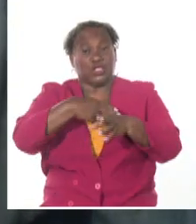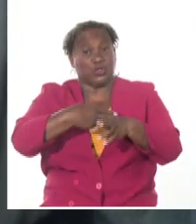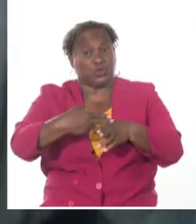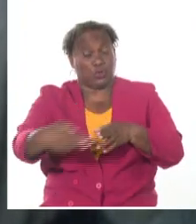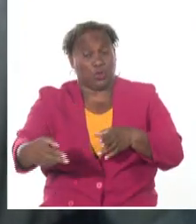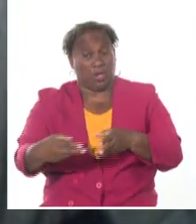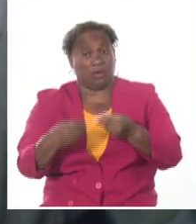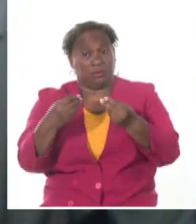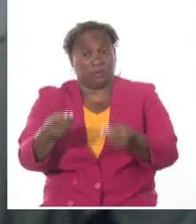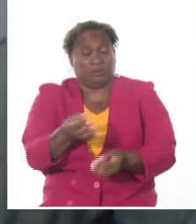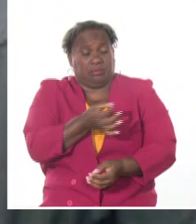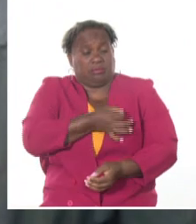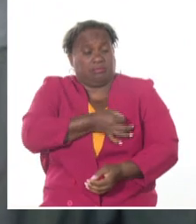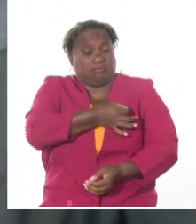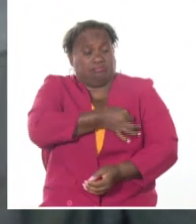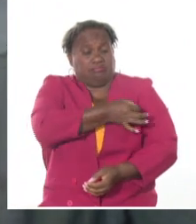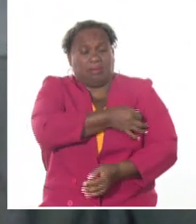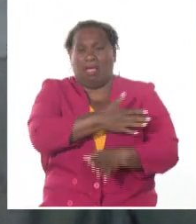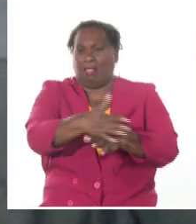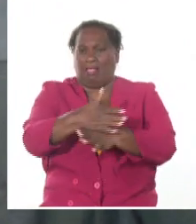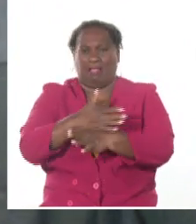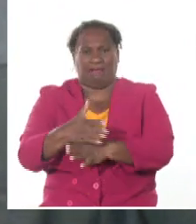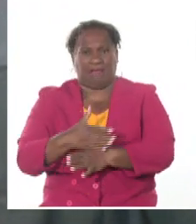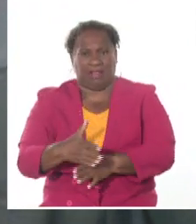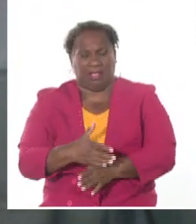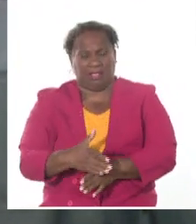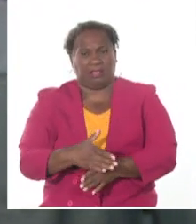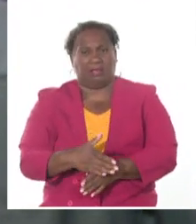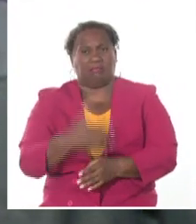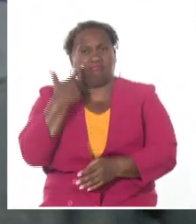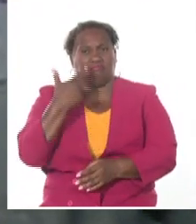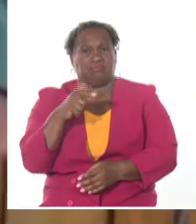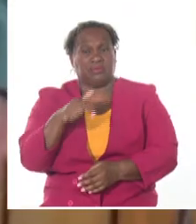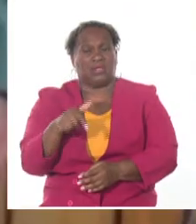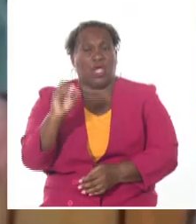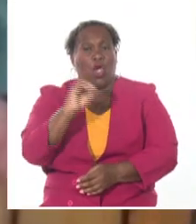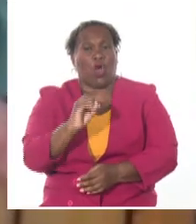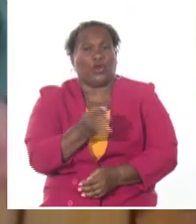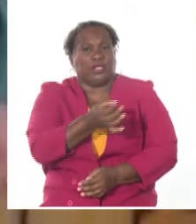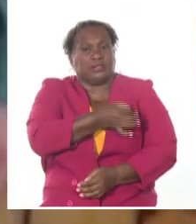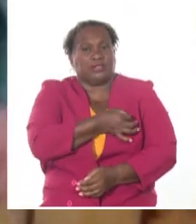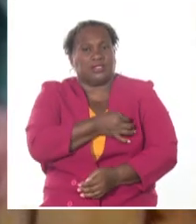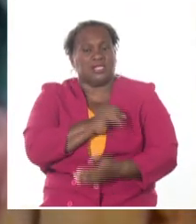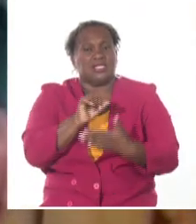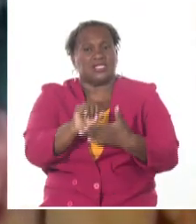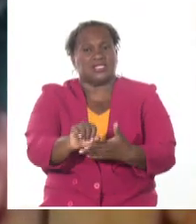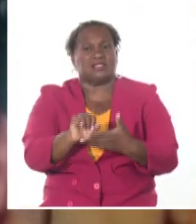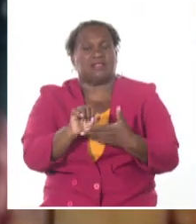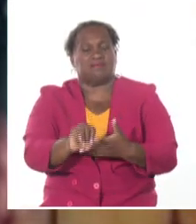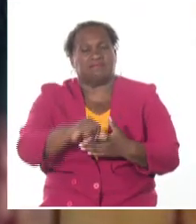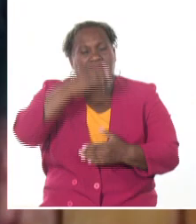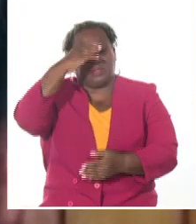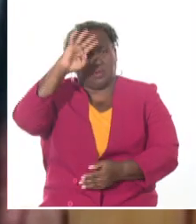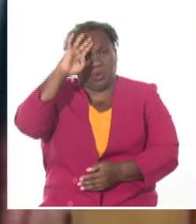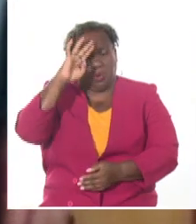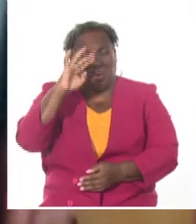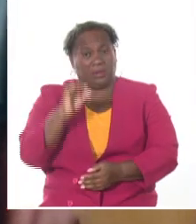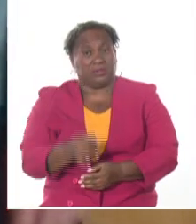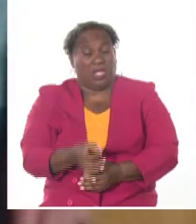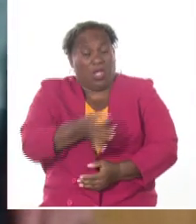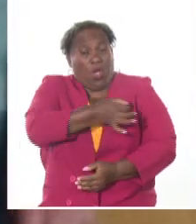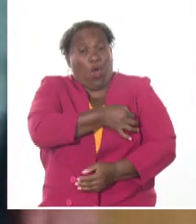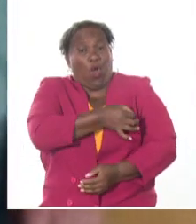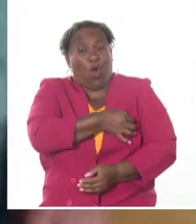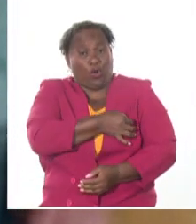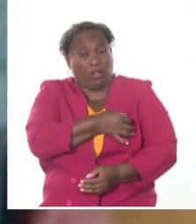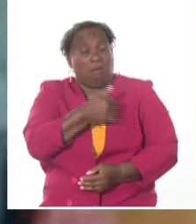otorgadas diferentes condecoraciones entre las que se destacan la orden por el servicio a la patria de segundo grado y la orden por altos méritos en la